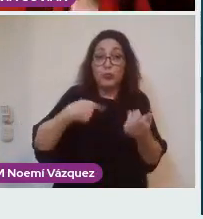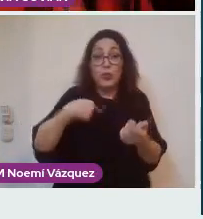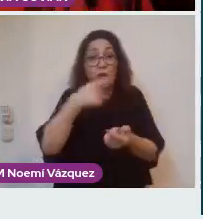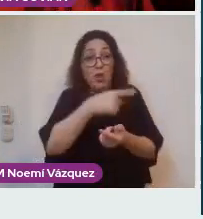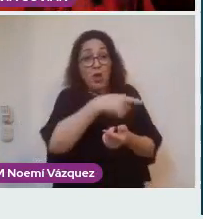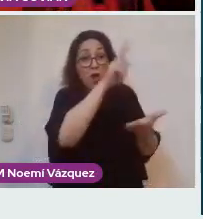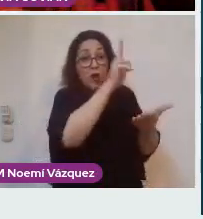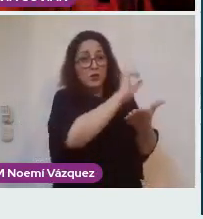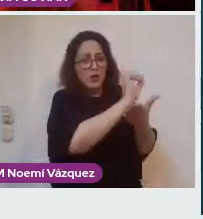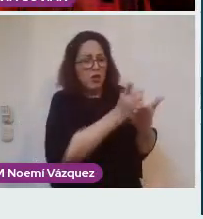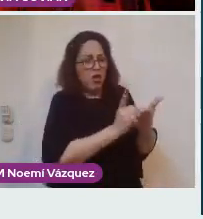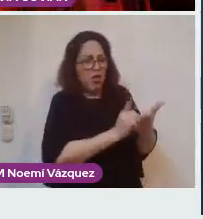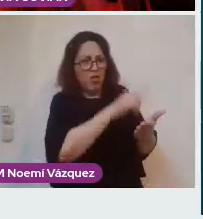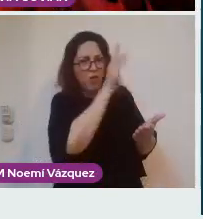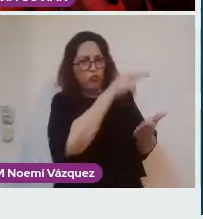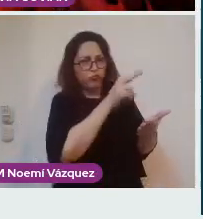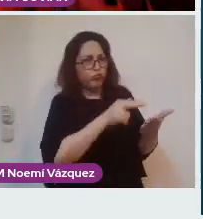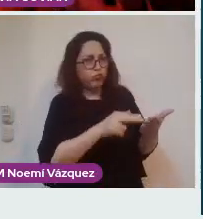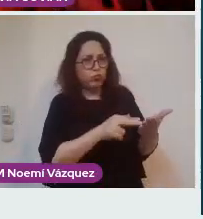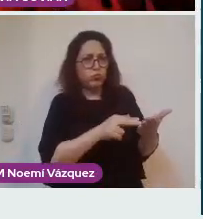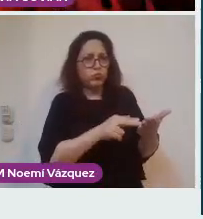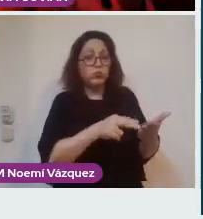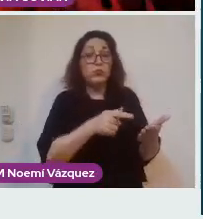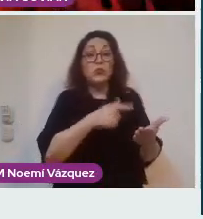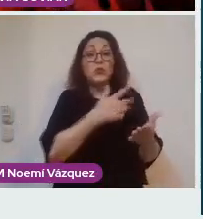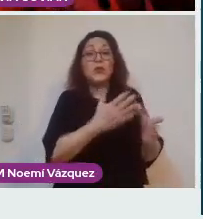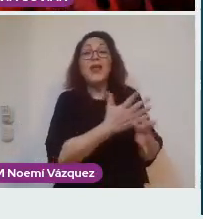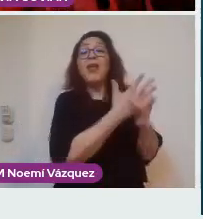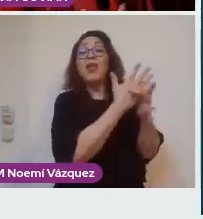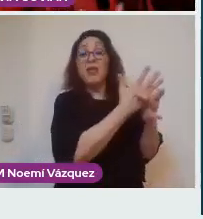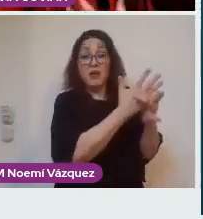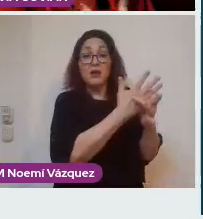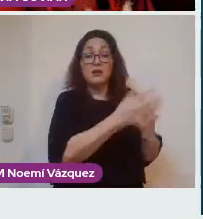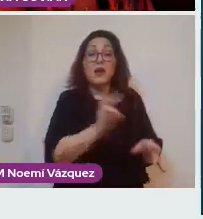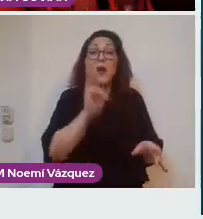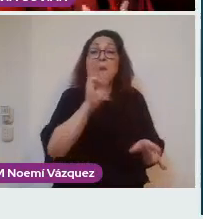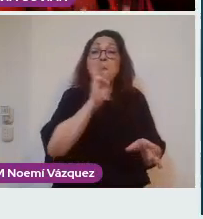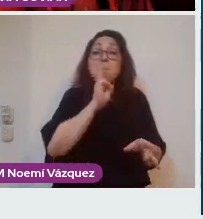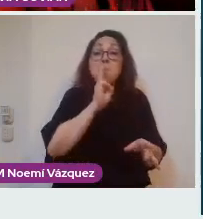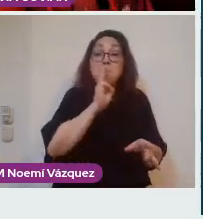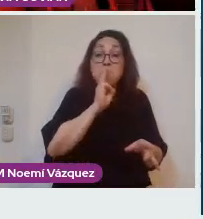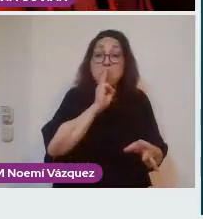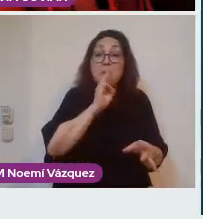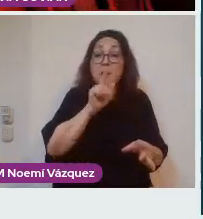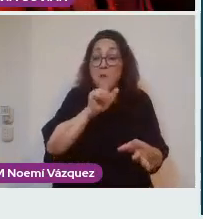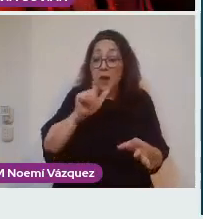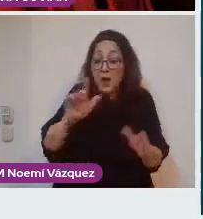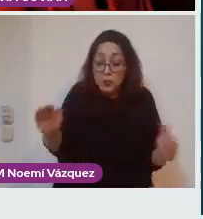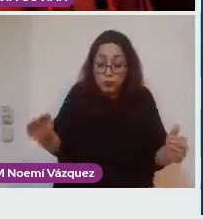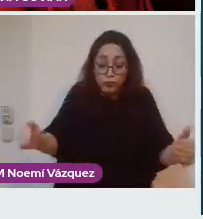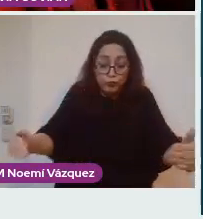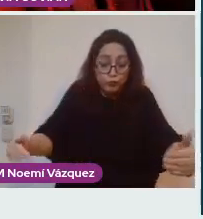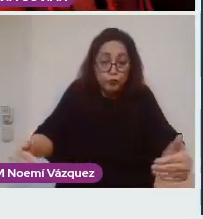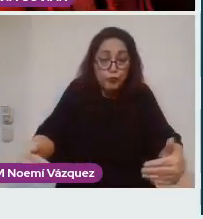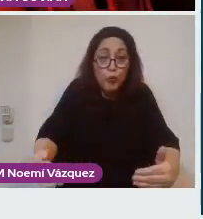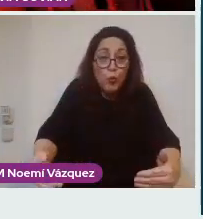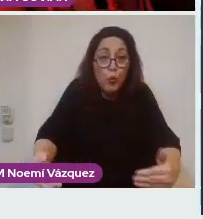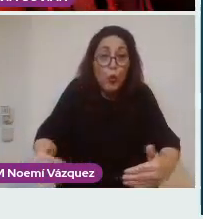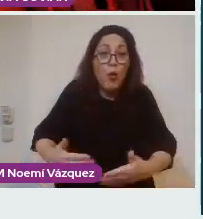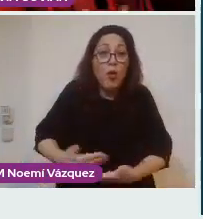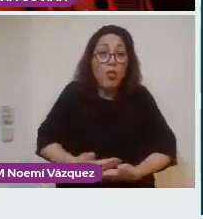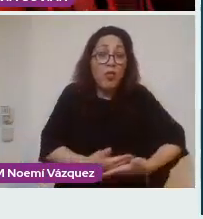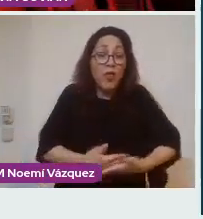Por eso me gusta el ejemplo de la princesa Diana, que no podía controlar su vida. Estaba bajo un régimen de órdenes donde